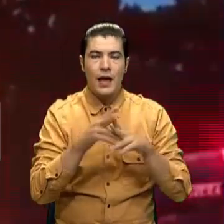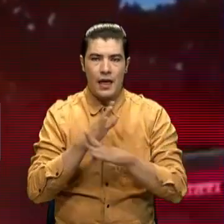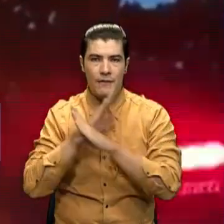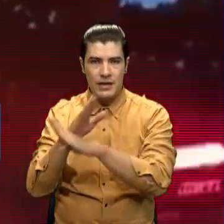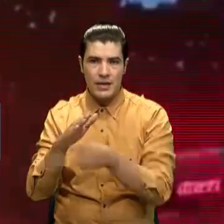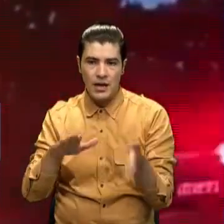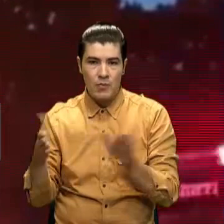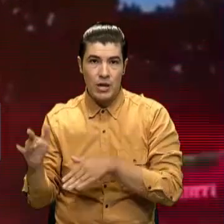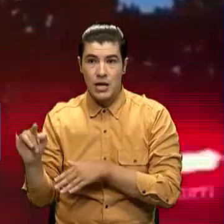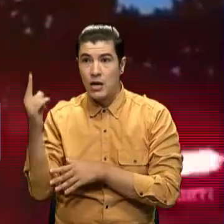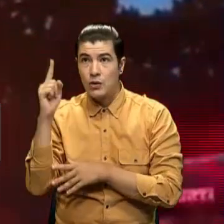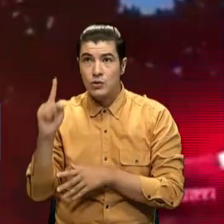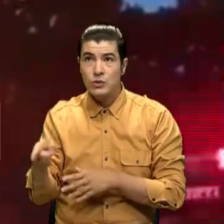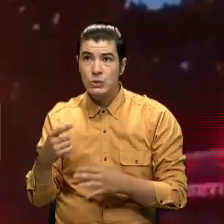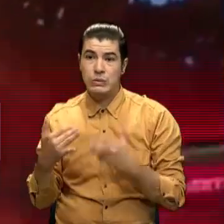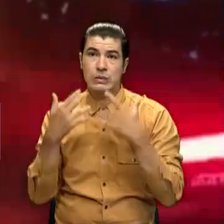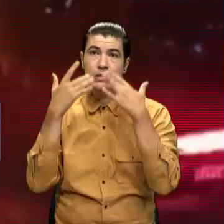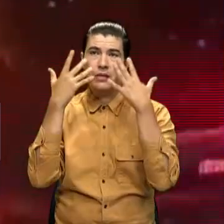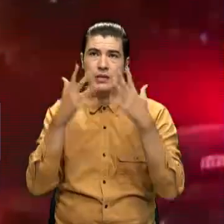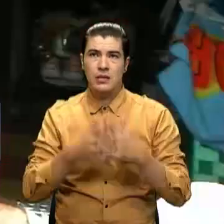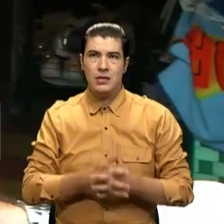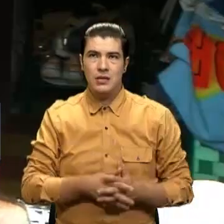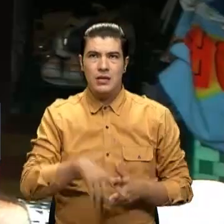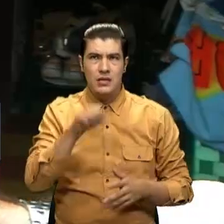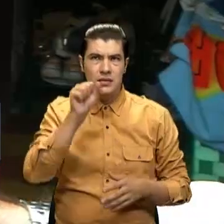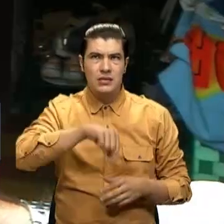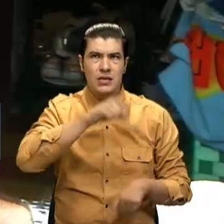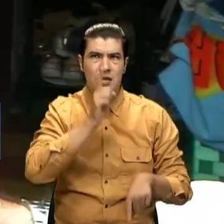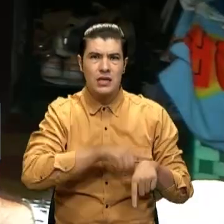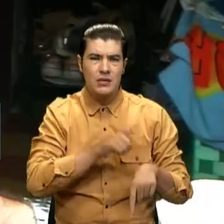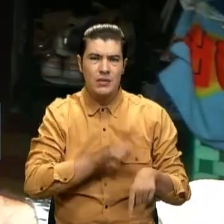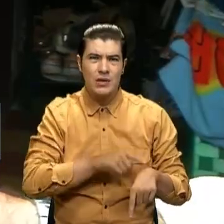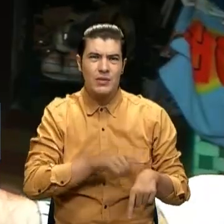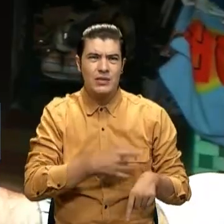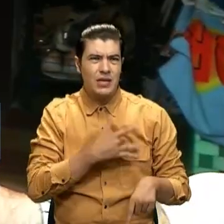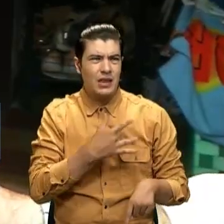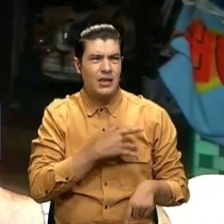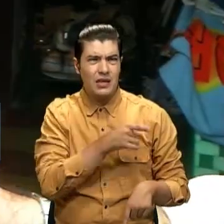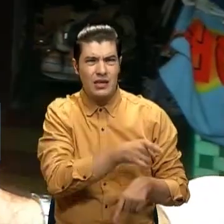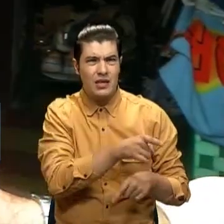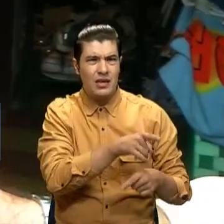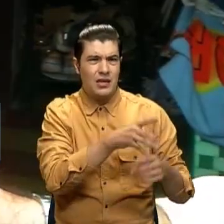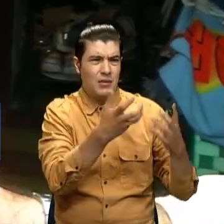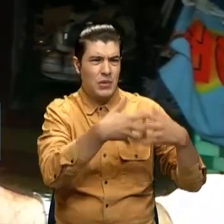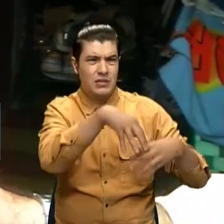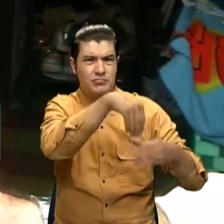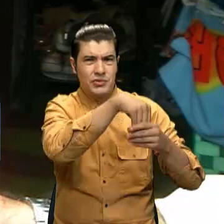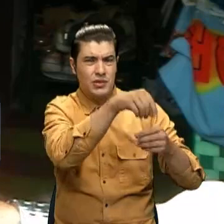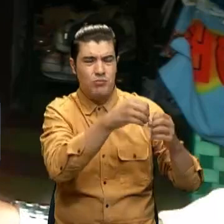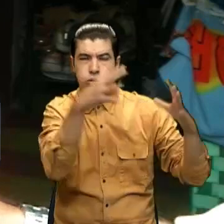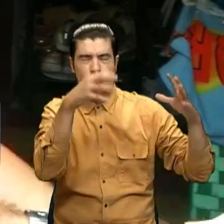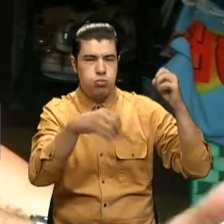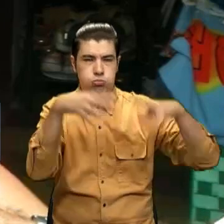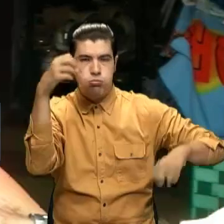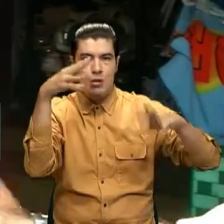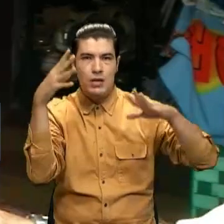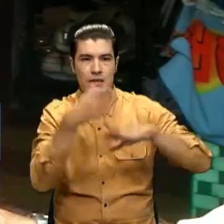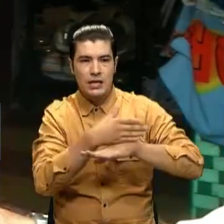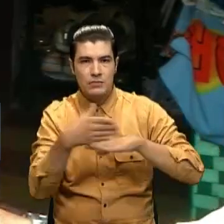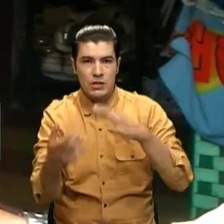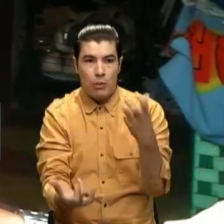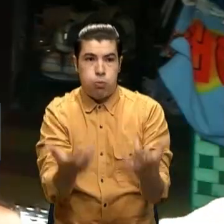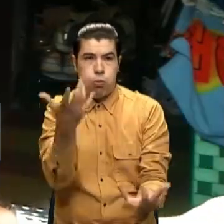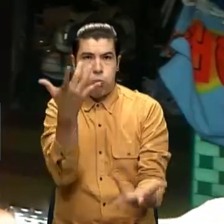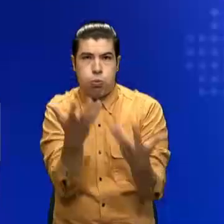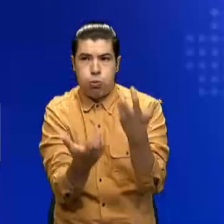muerte de alguno de ellos por asfixia a raíz del tiempo empezaron a estallar cosas dentro de la ferretería y luego se encendió una llamarada